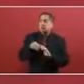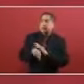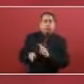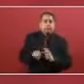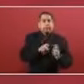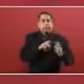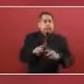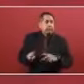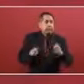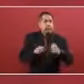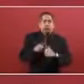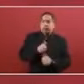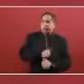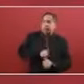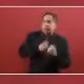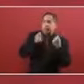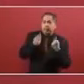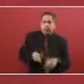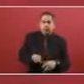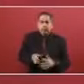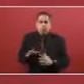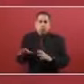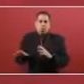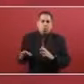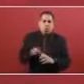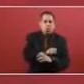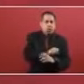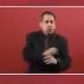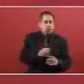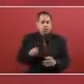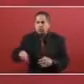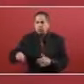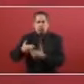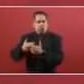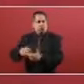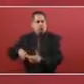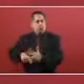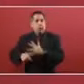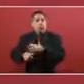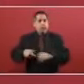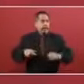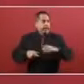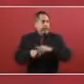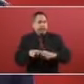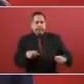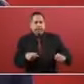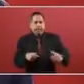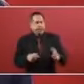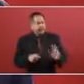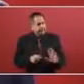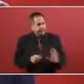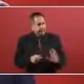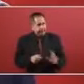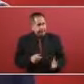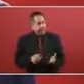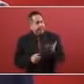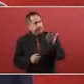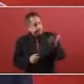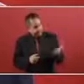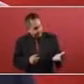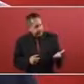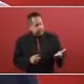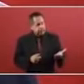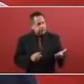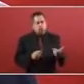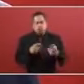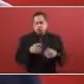a saquear a la hacienda pública. Entonces, pedirles eso, yo estoy